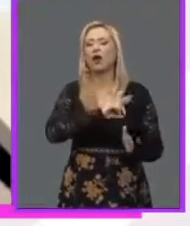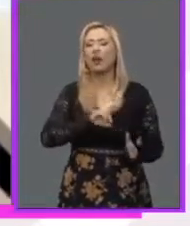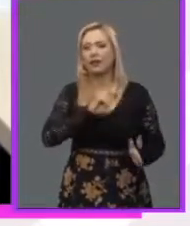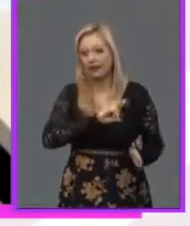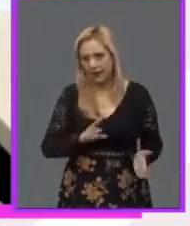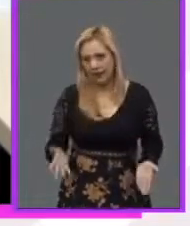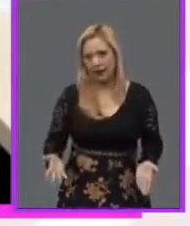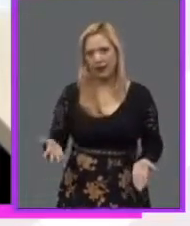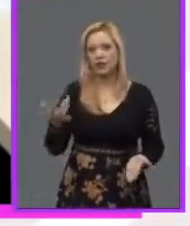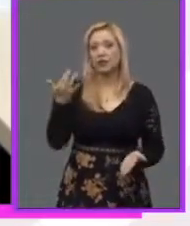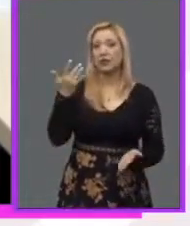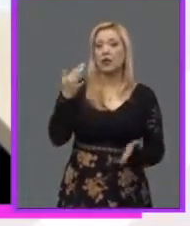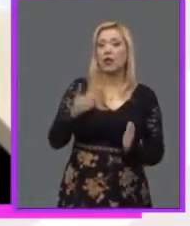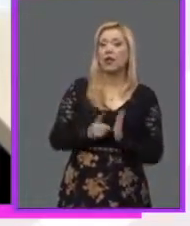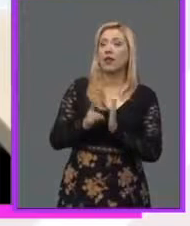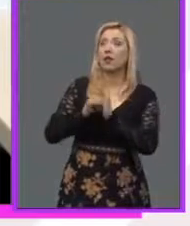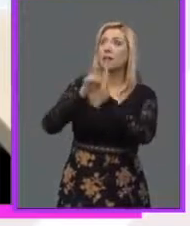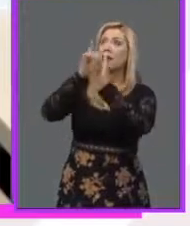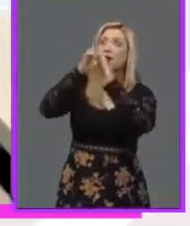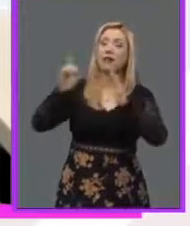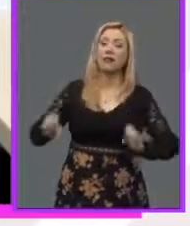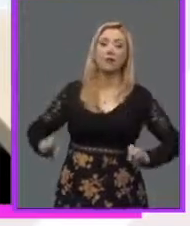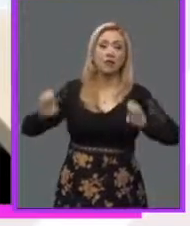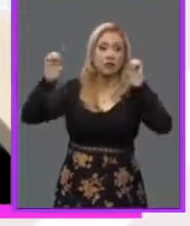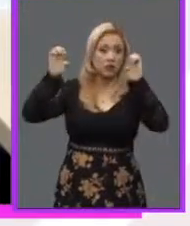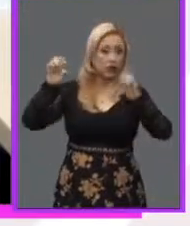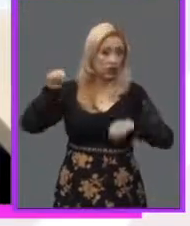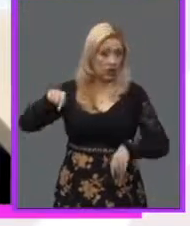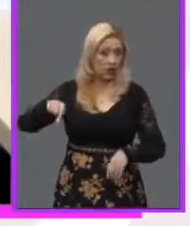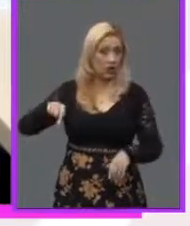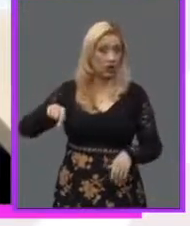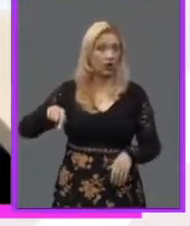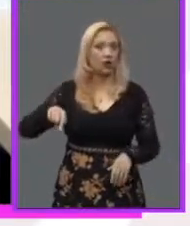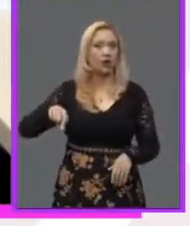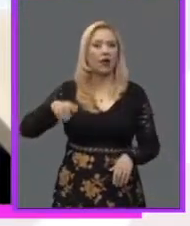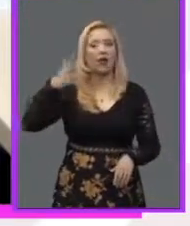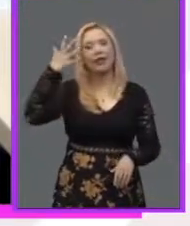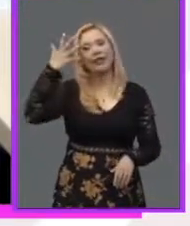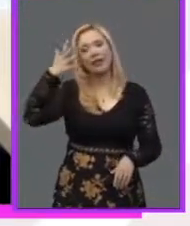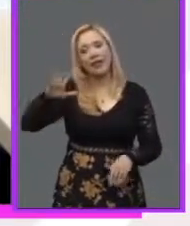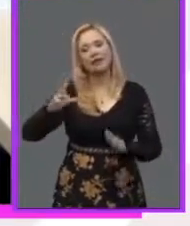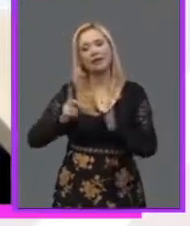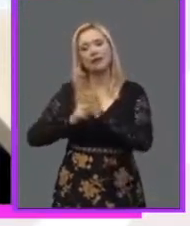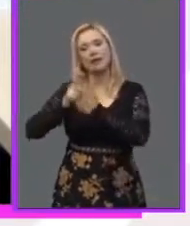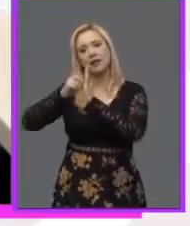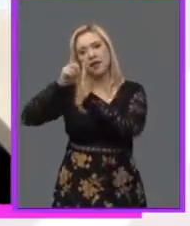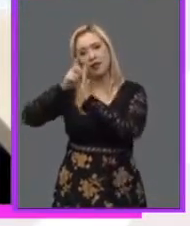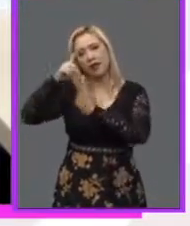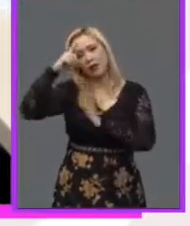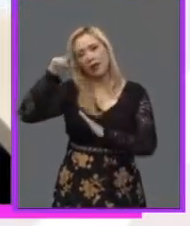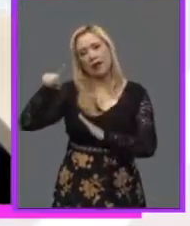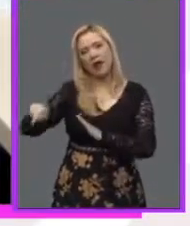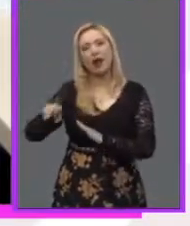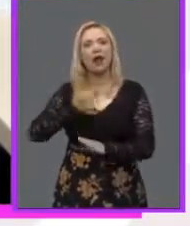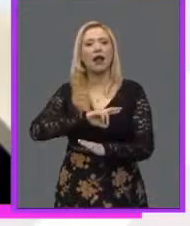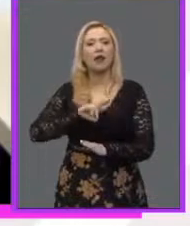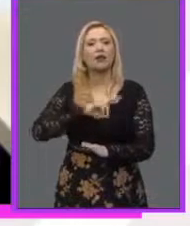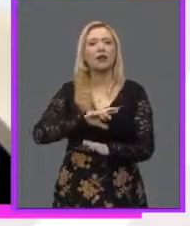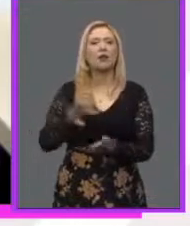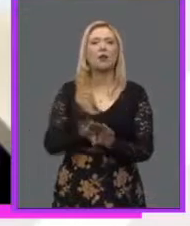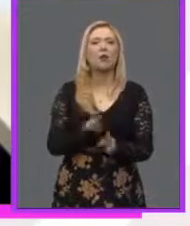tiene 50 departamentos, que no más de 10 puedan ser ofertados en estas plataformas, como